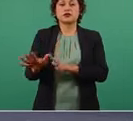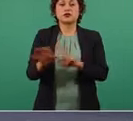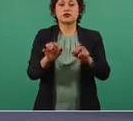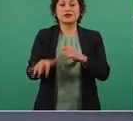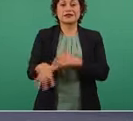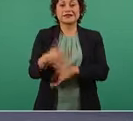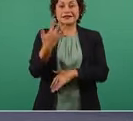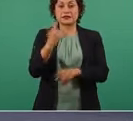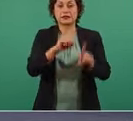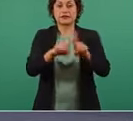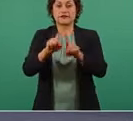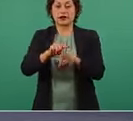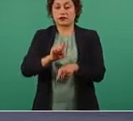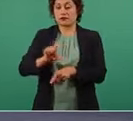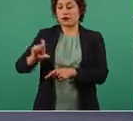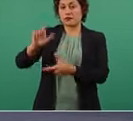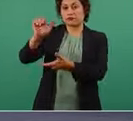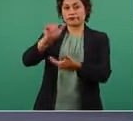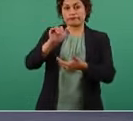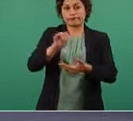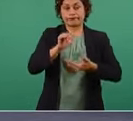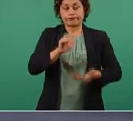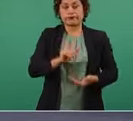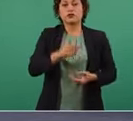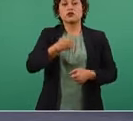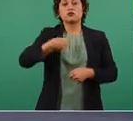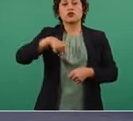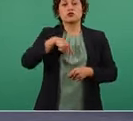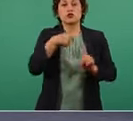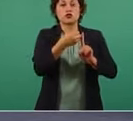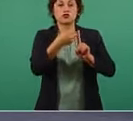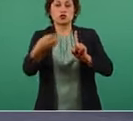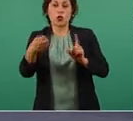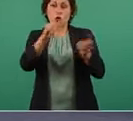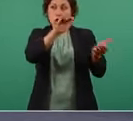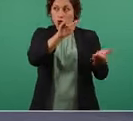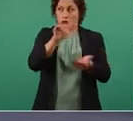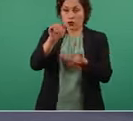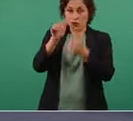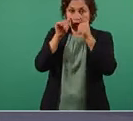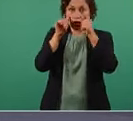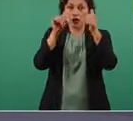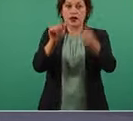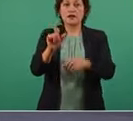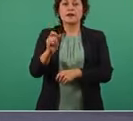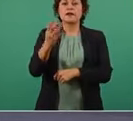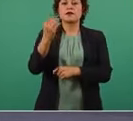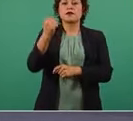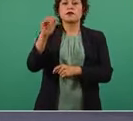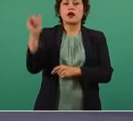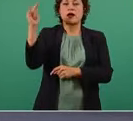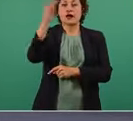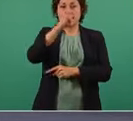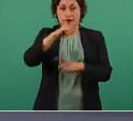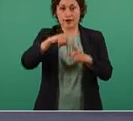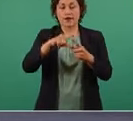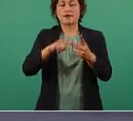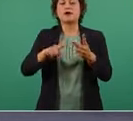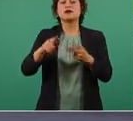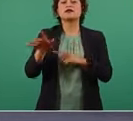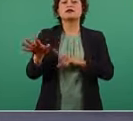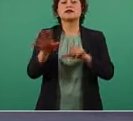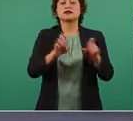50.265.665.815 vacunas, y estas son las actividades logísticas para este tipo de vacunas con 29 aeronaves empleadas,